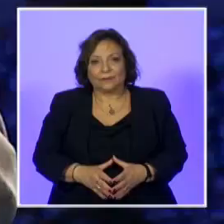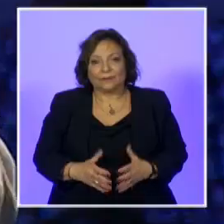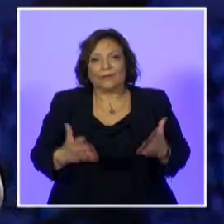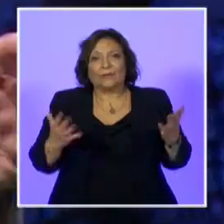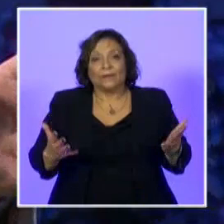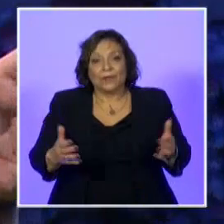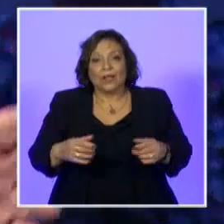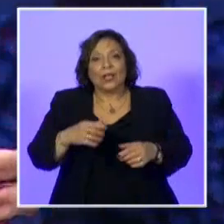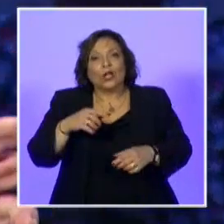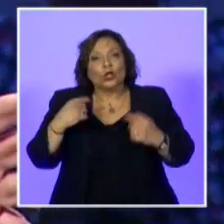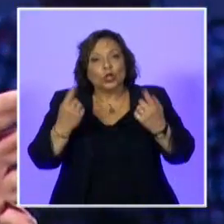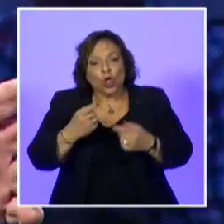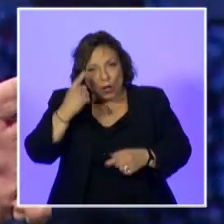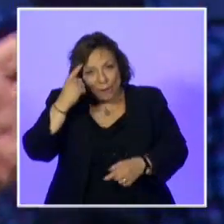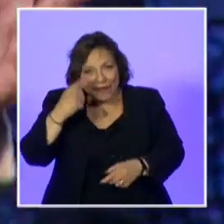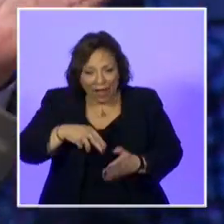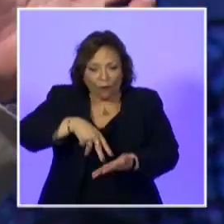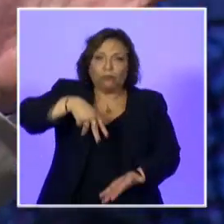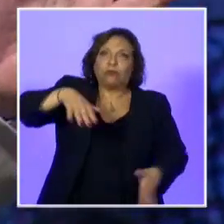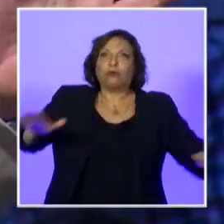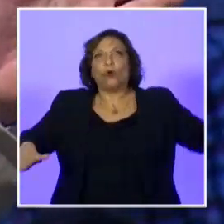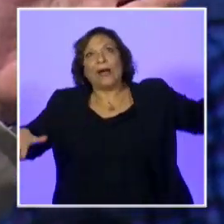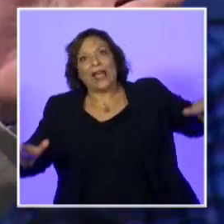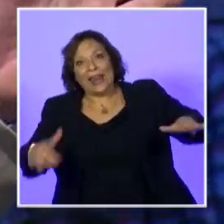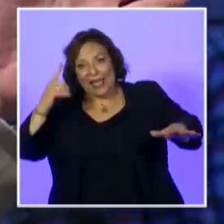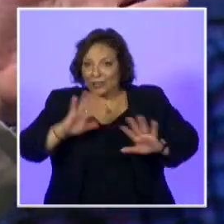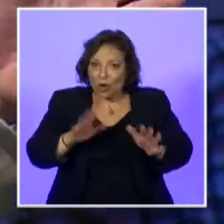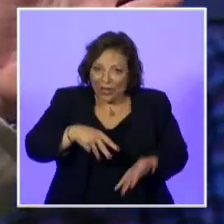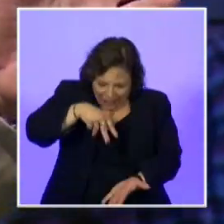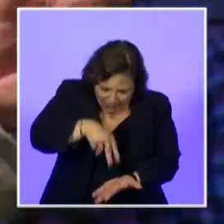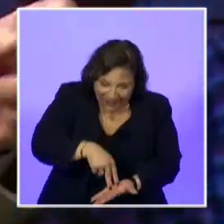Con los pies en la tierra, lo dijimos al empezar esta